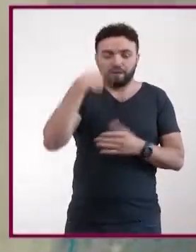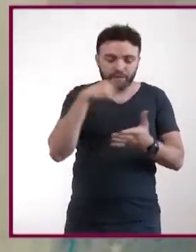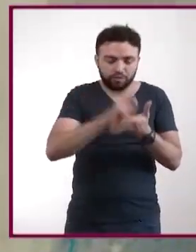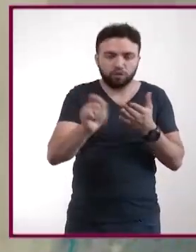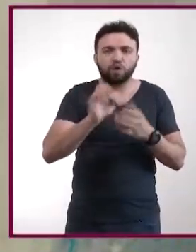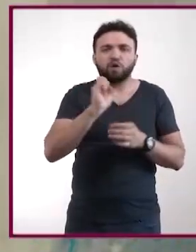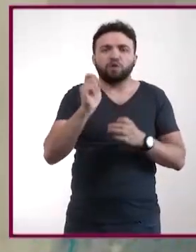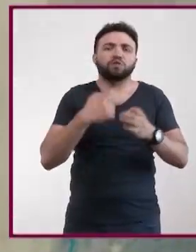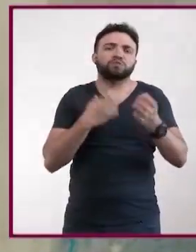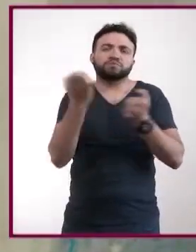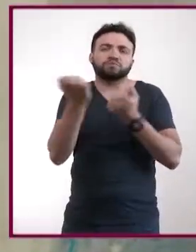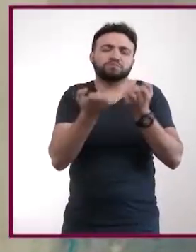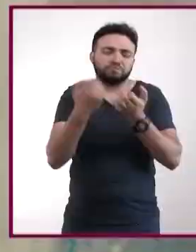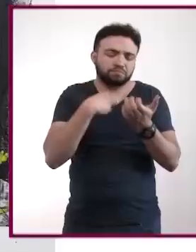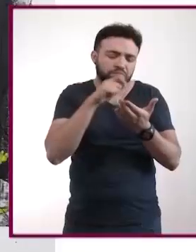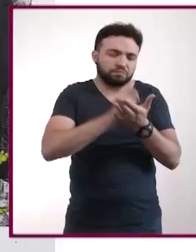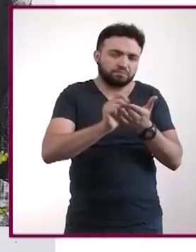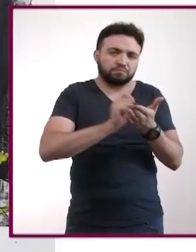ejercicios también, etc.